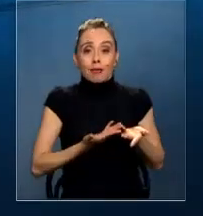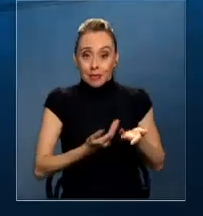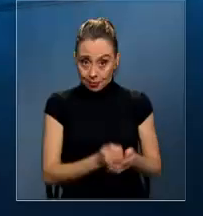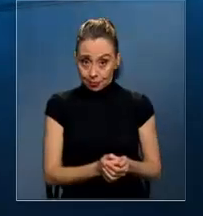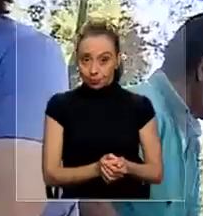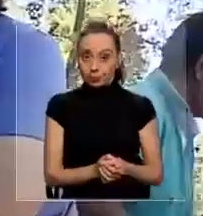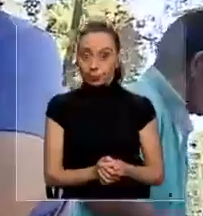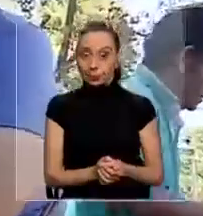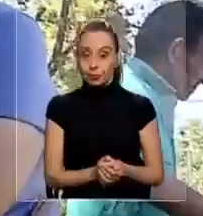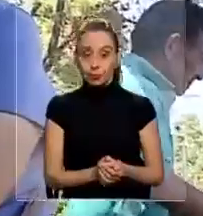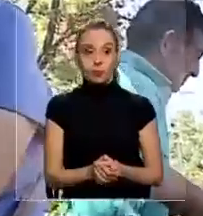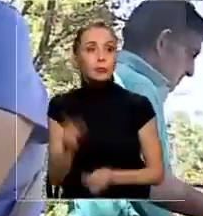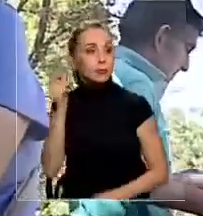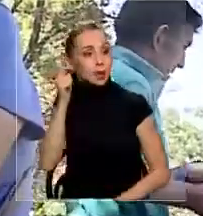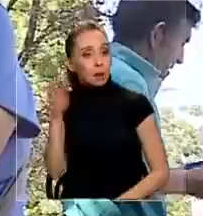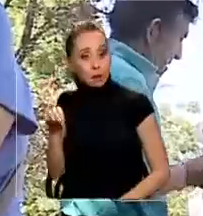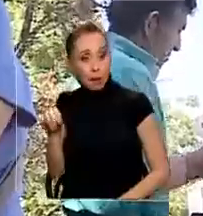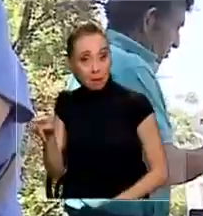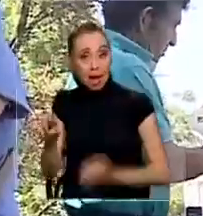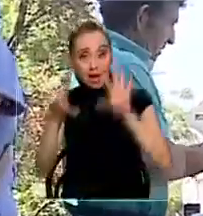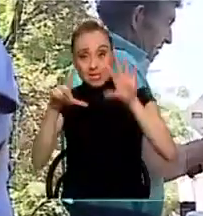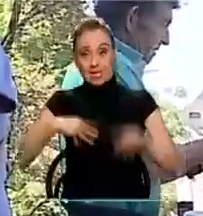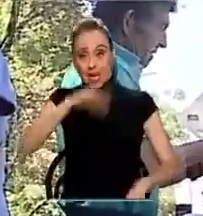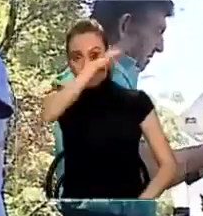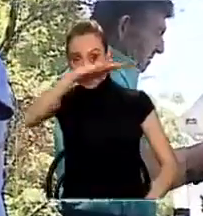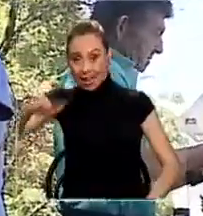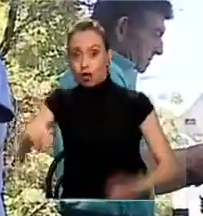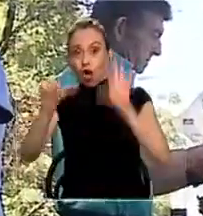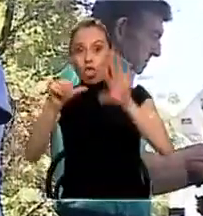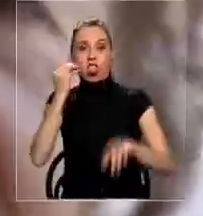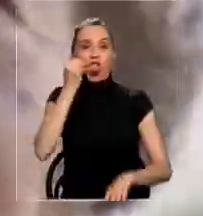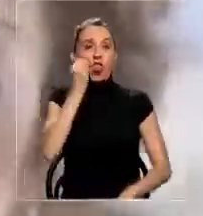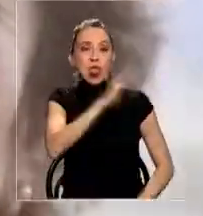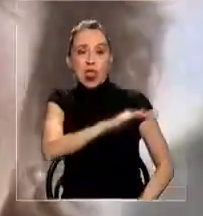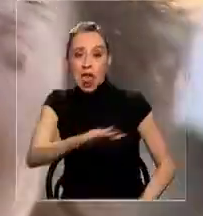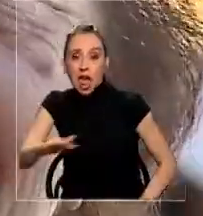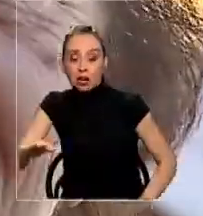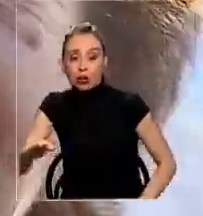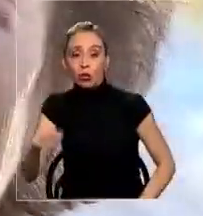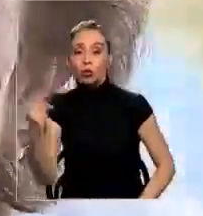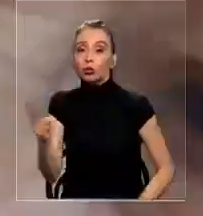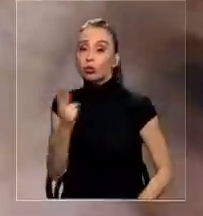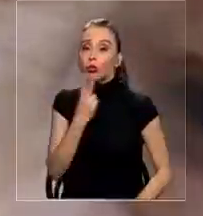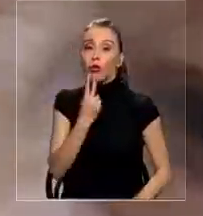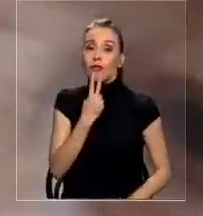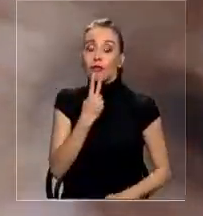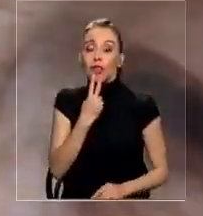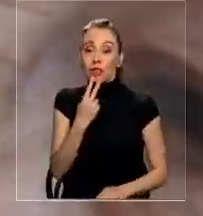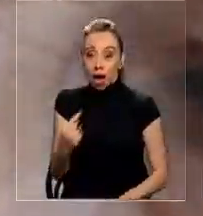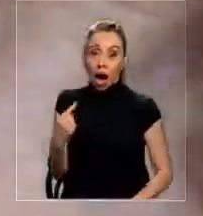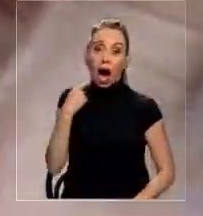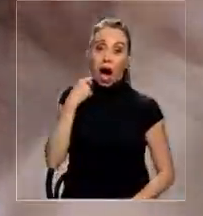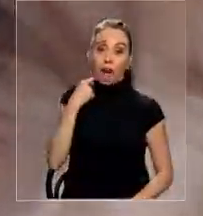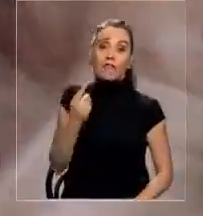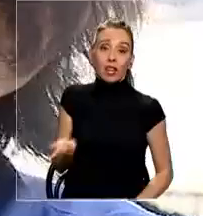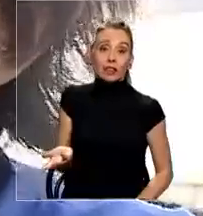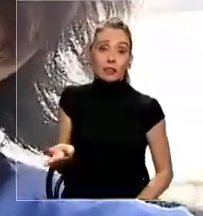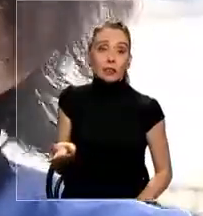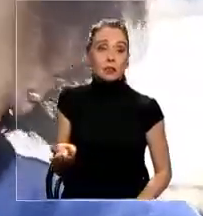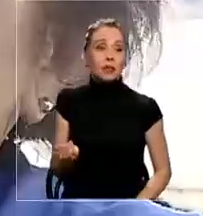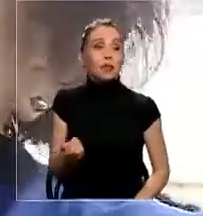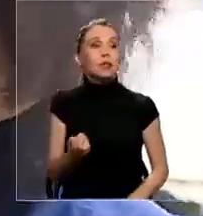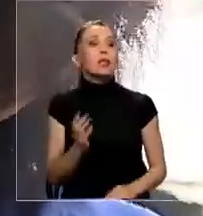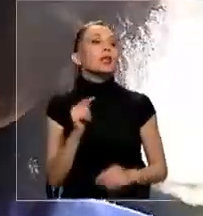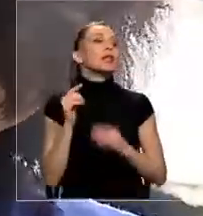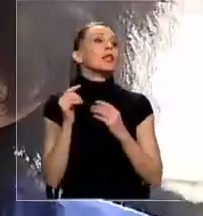salud. Esta madre de 7 hijos y 16 nietos ve cómo su vida se ve afectada. Se